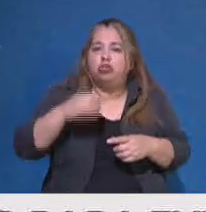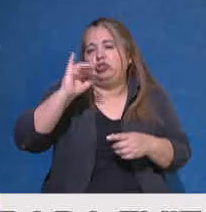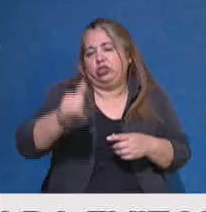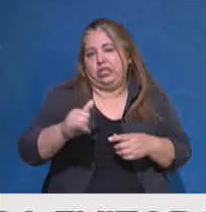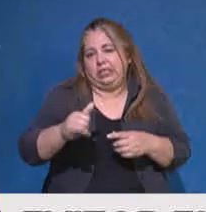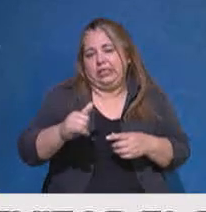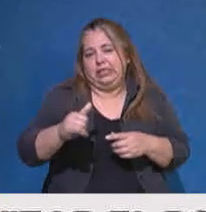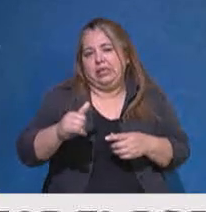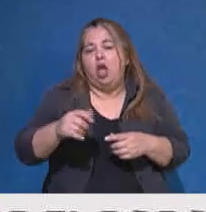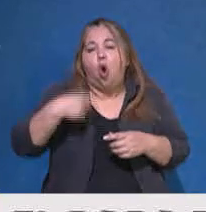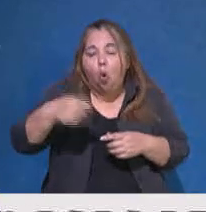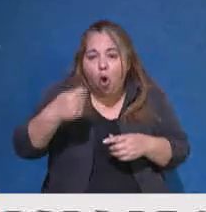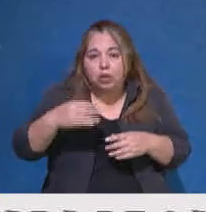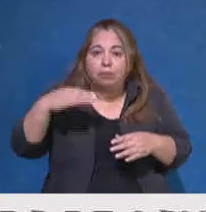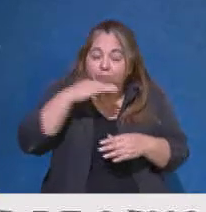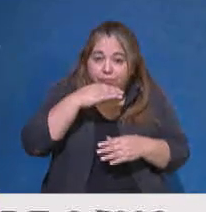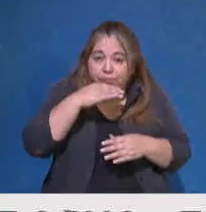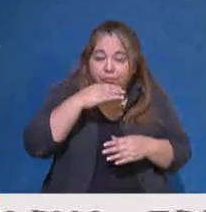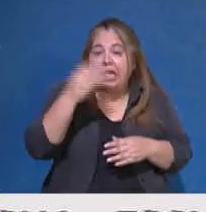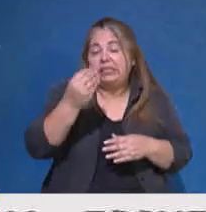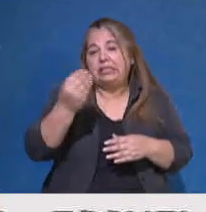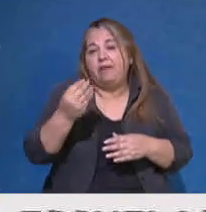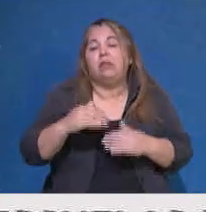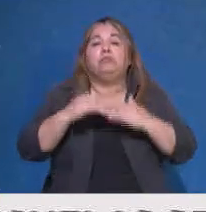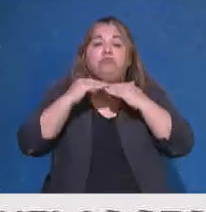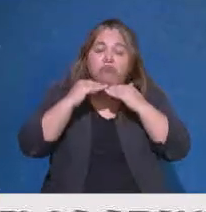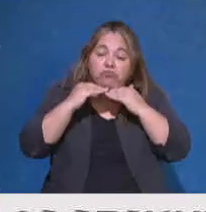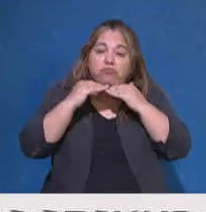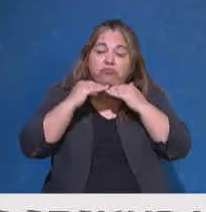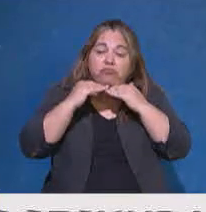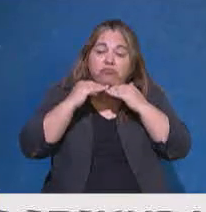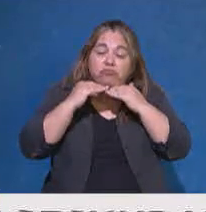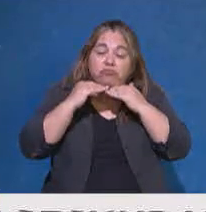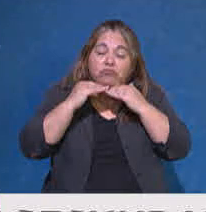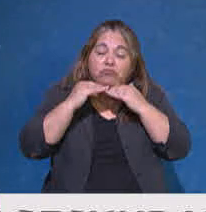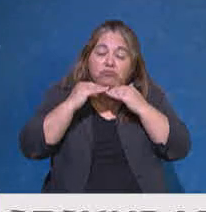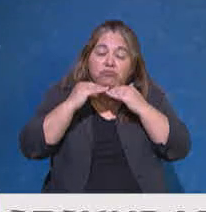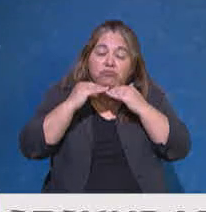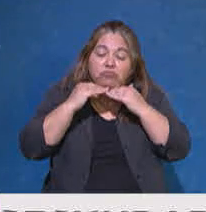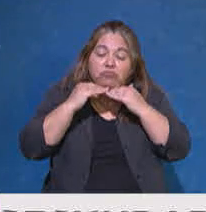podrán estar el próximo sábado a las 20 horas viendo Godoy Cruz Independiente.